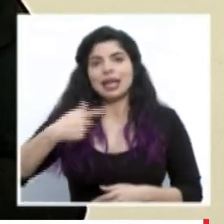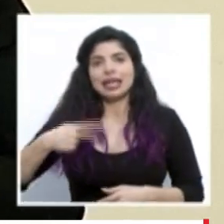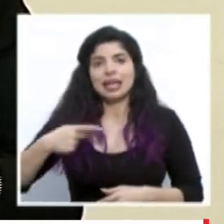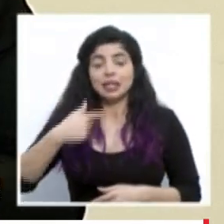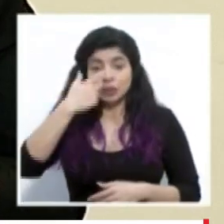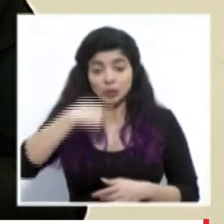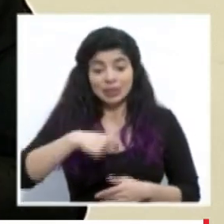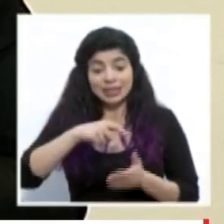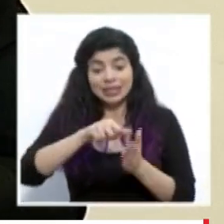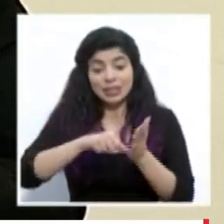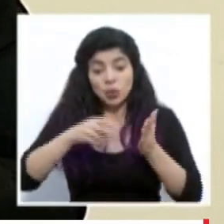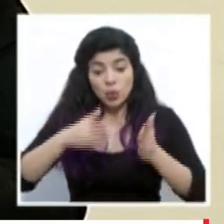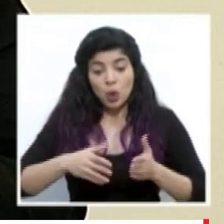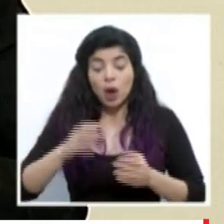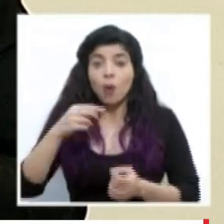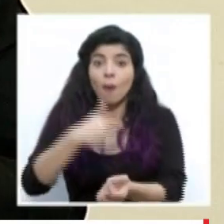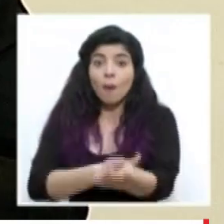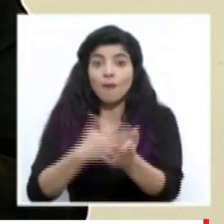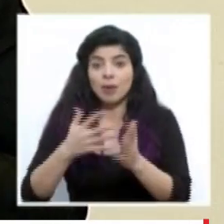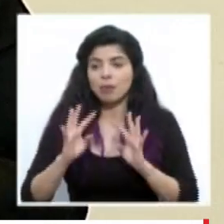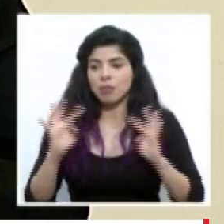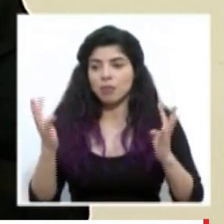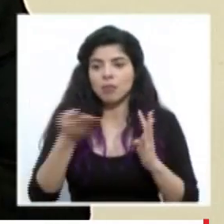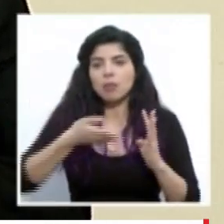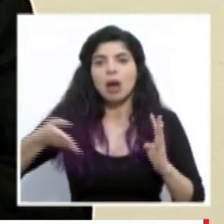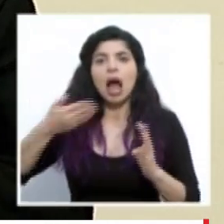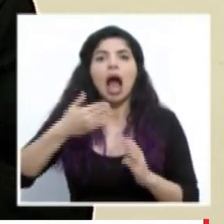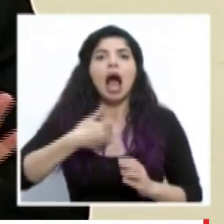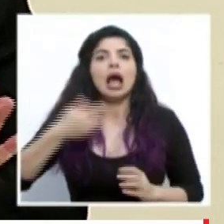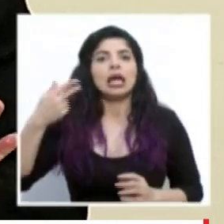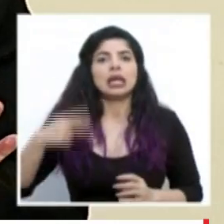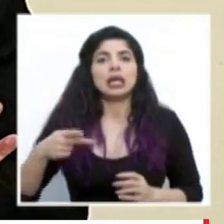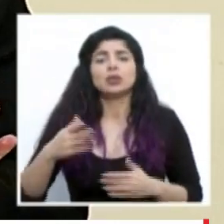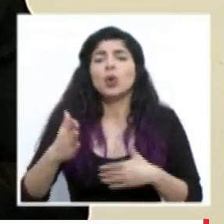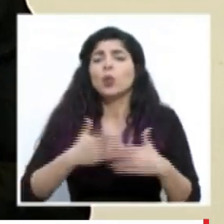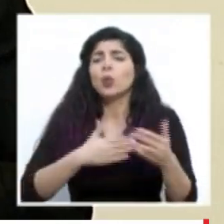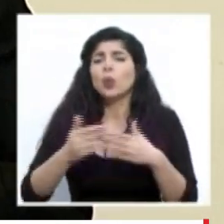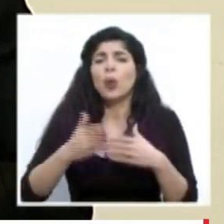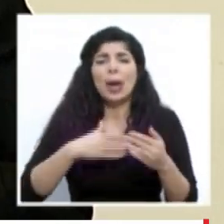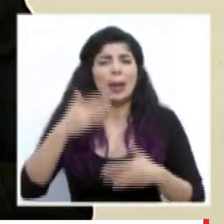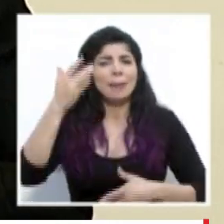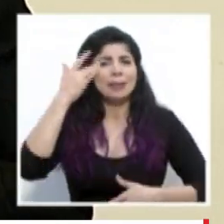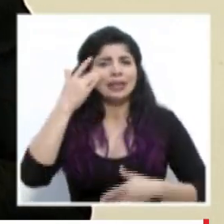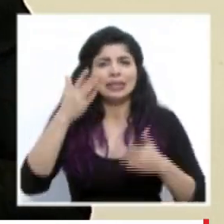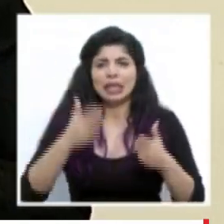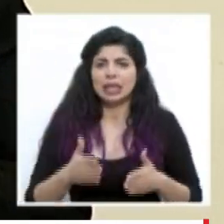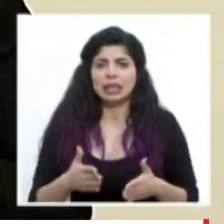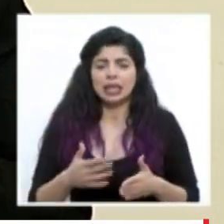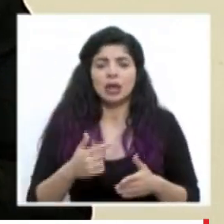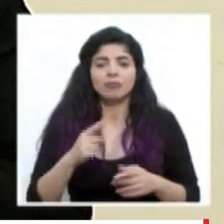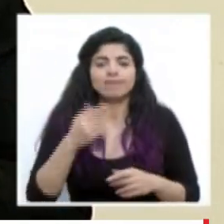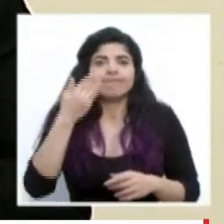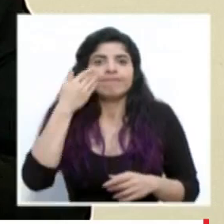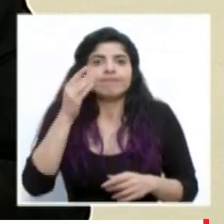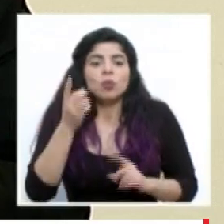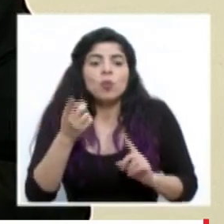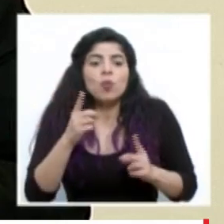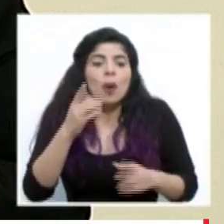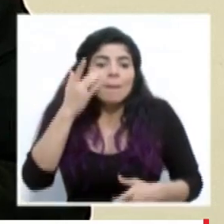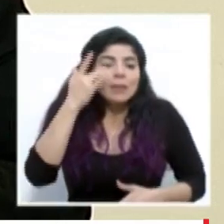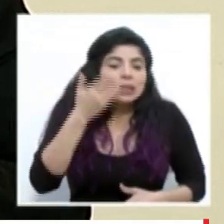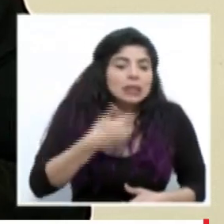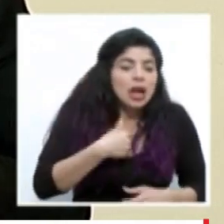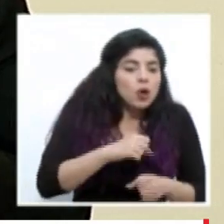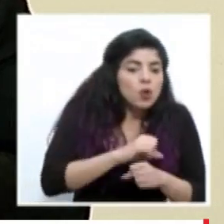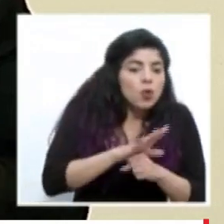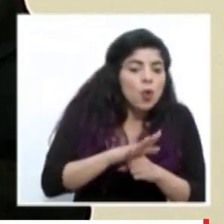cirujano y como personal de enfermería, todos tienen un riesgo con cualquier paciente. Uno no puede saber cuál paciente tiene